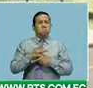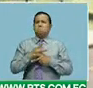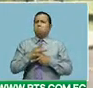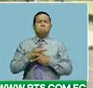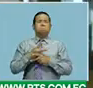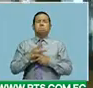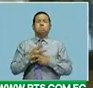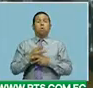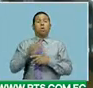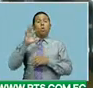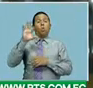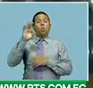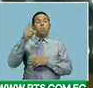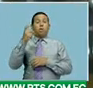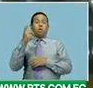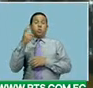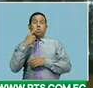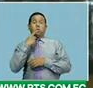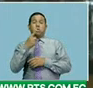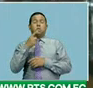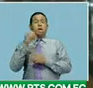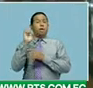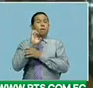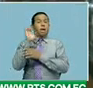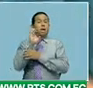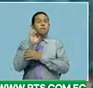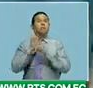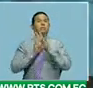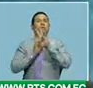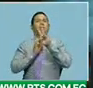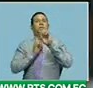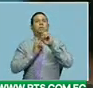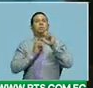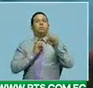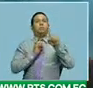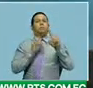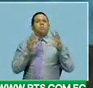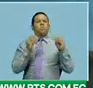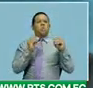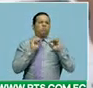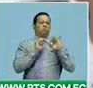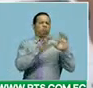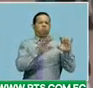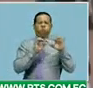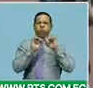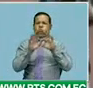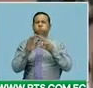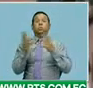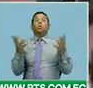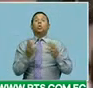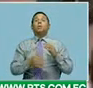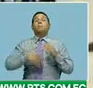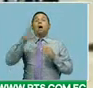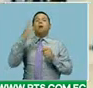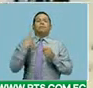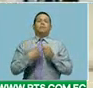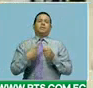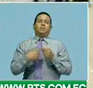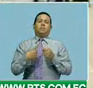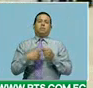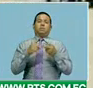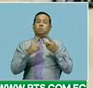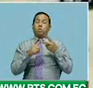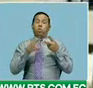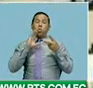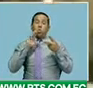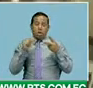Q911, hubo 5.314 aglomeraciones, siendo Quito la ciudad con más incidentes de este tipo reportados, seguido por Cuenca y